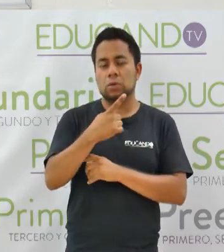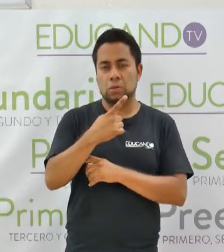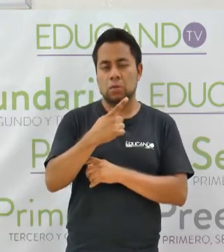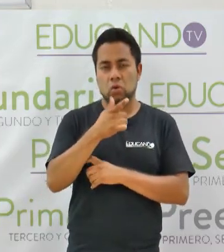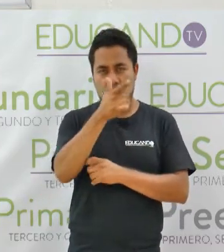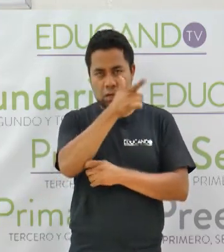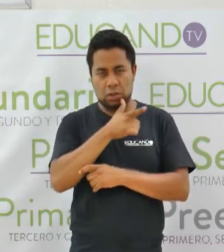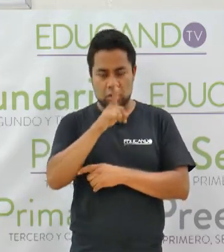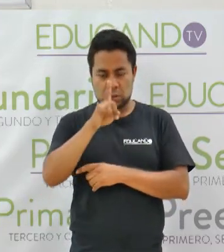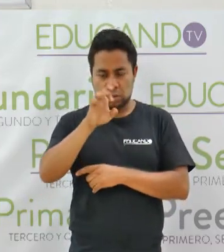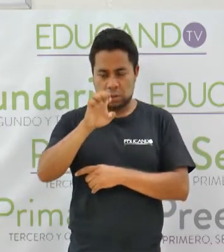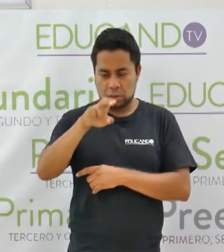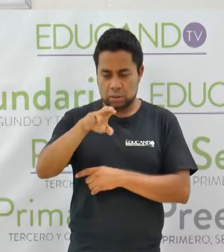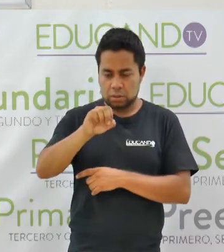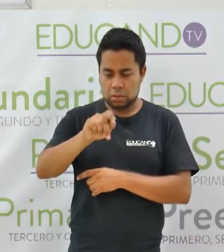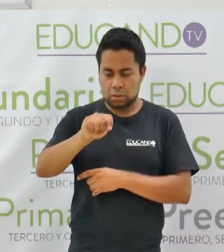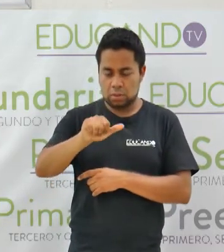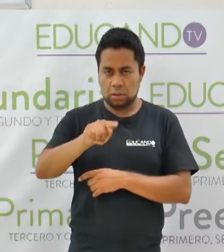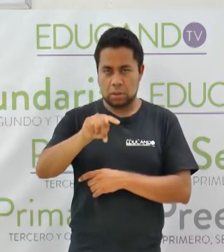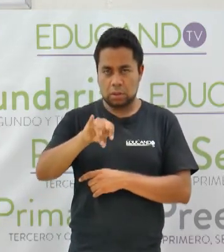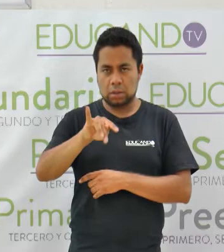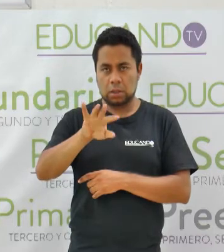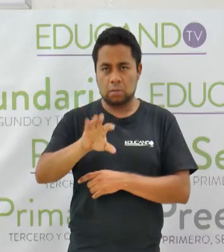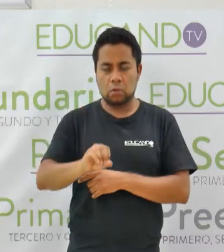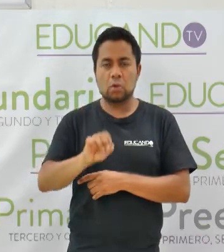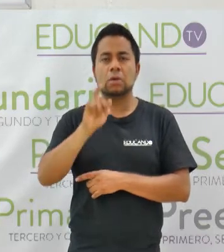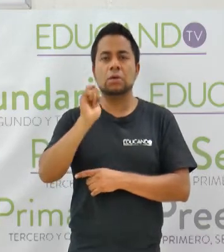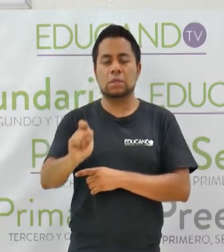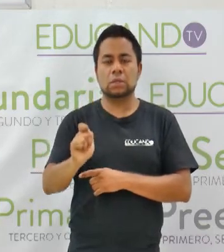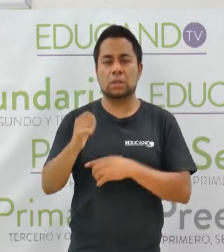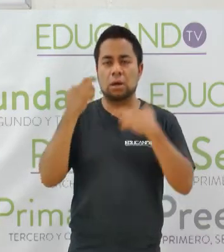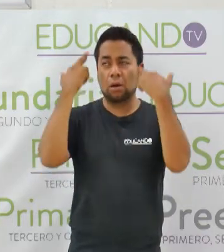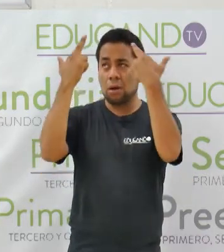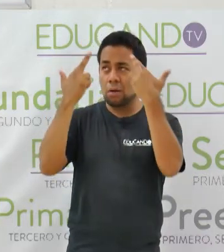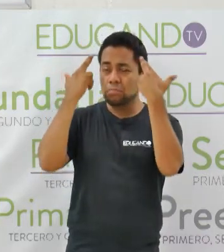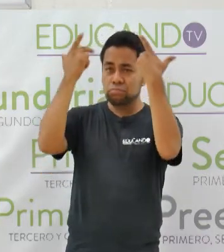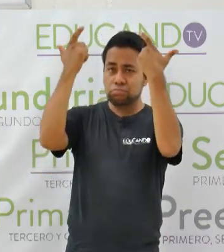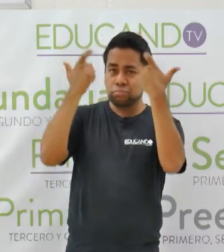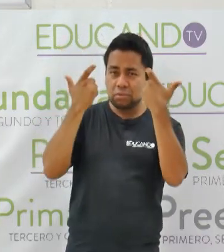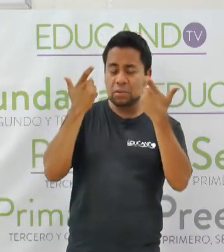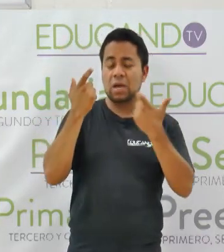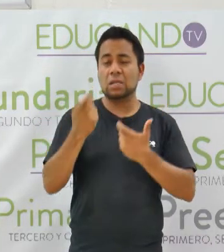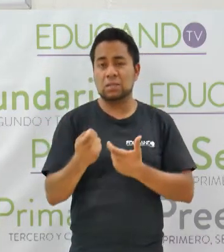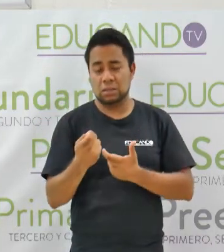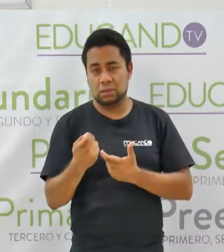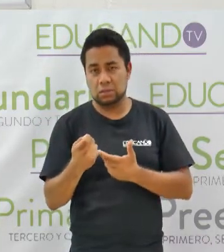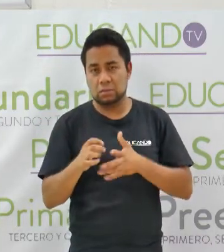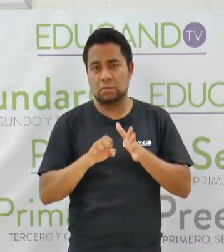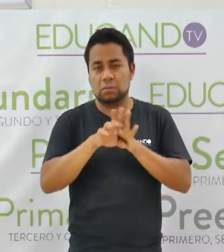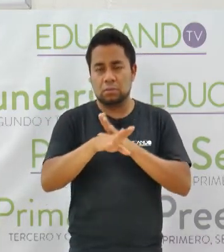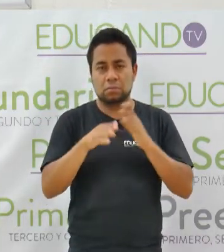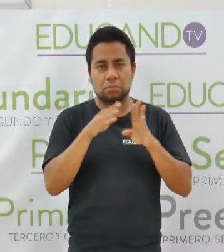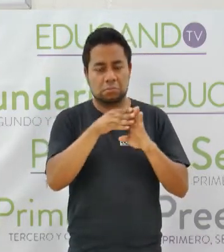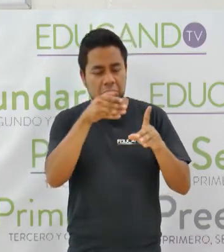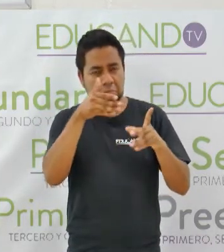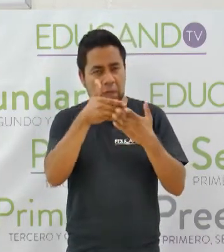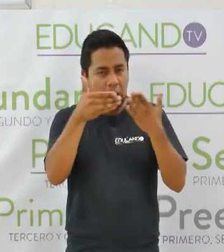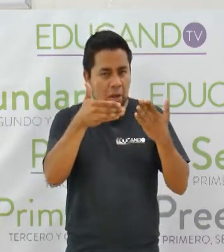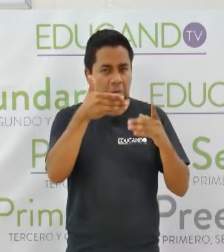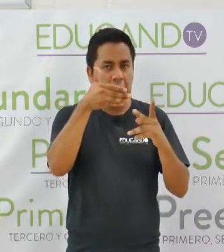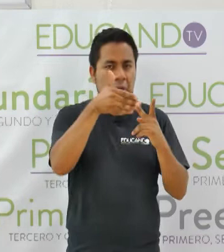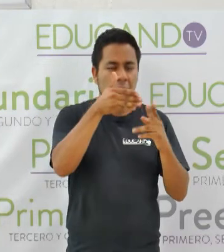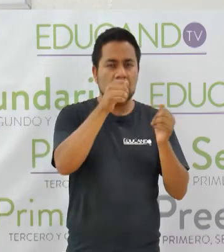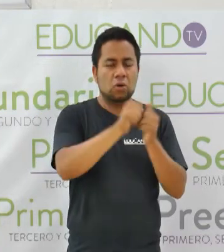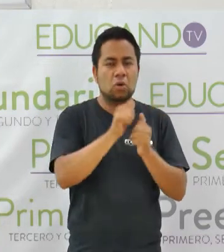lenguaje o en un lenguaje denotativo, ¿qué son los emperadores? Y si hablamos de un